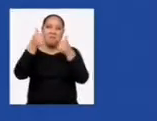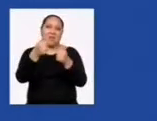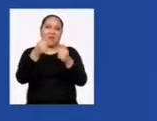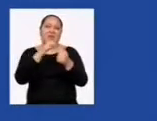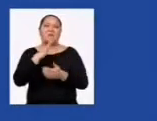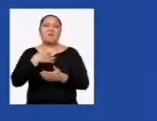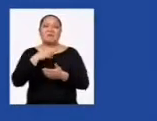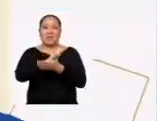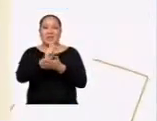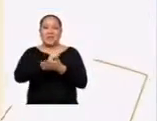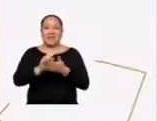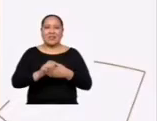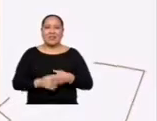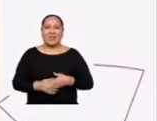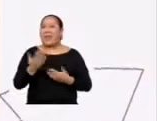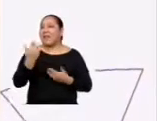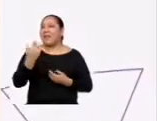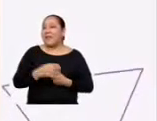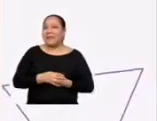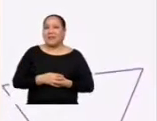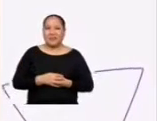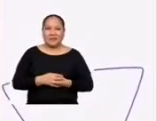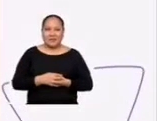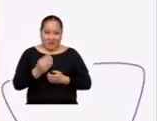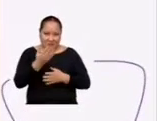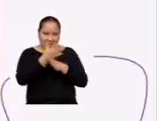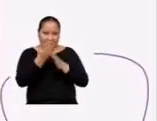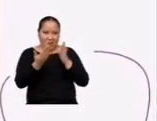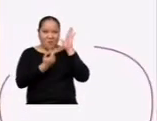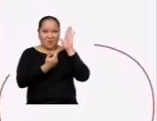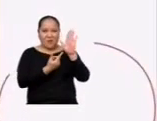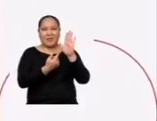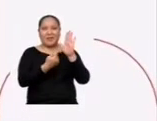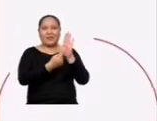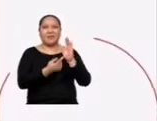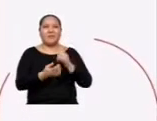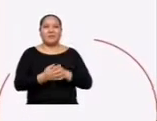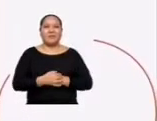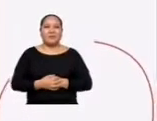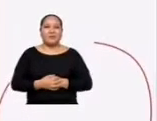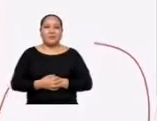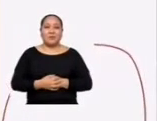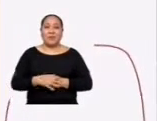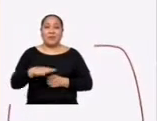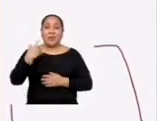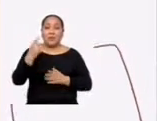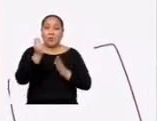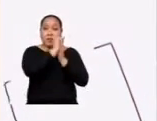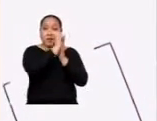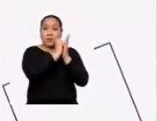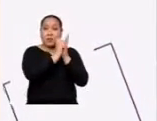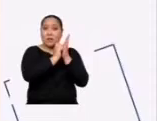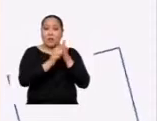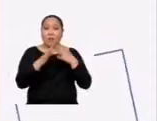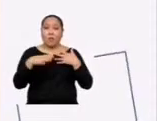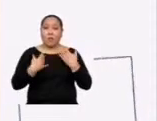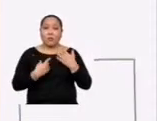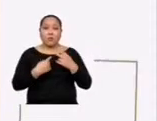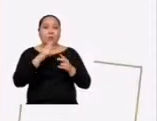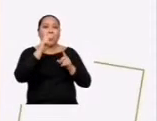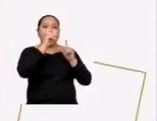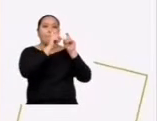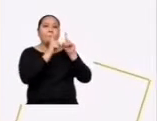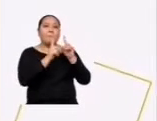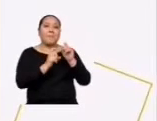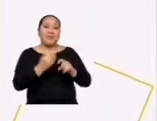ya. A ver... Te la comparto. Después de redactar, podemos hacernos las